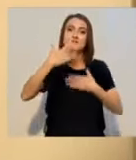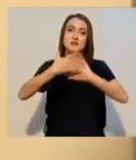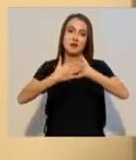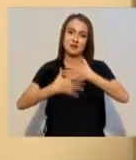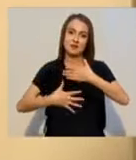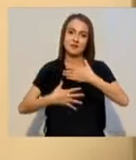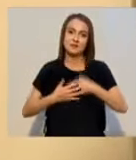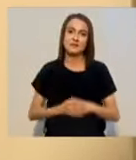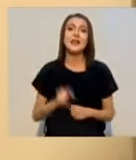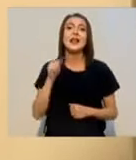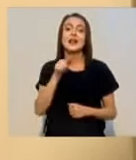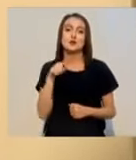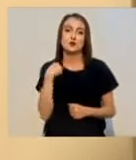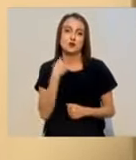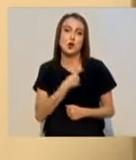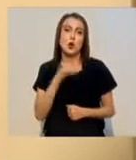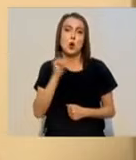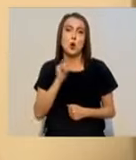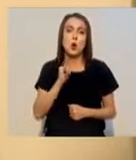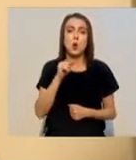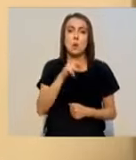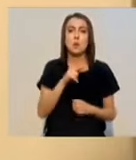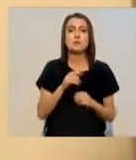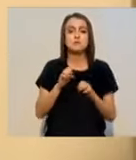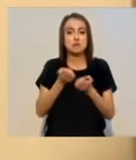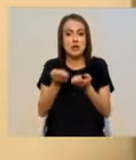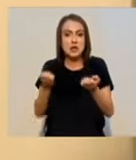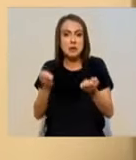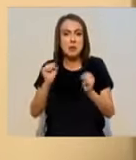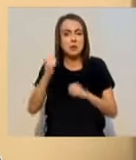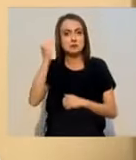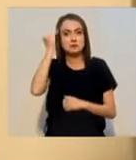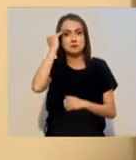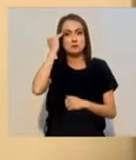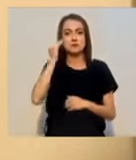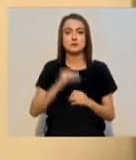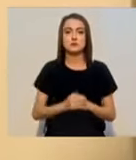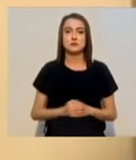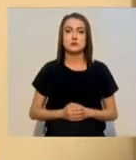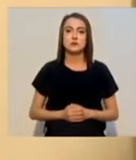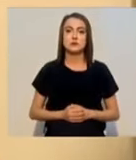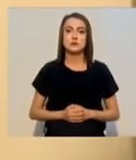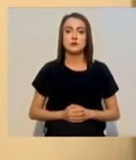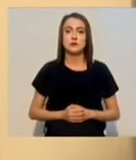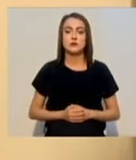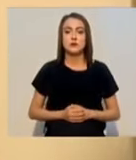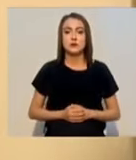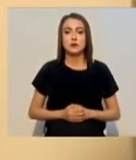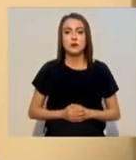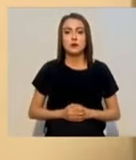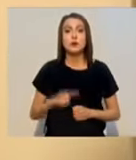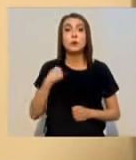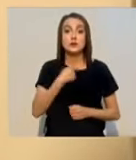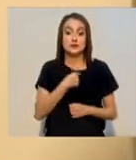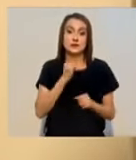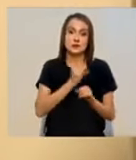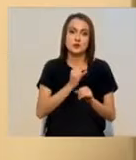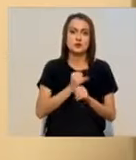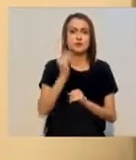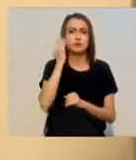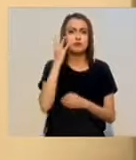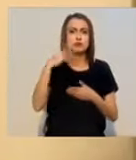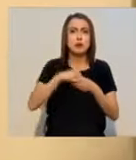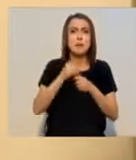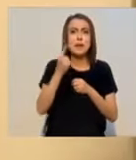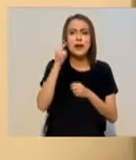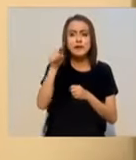sangre. Entonces, esto nos queda como infraestructura, como equipamiento y como know-how en nuestra institución